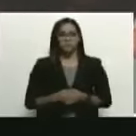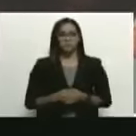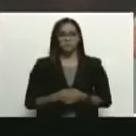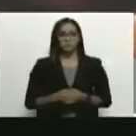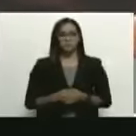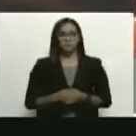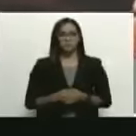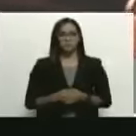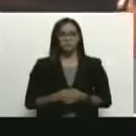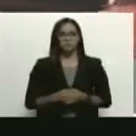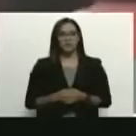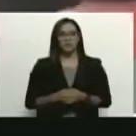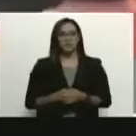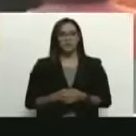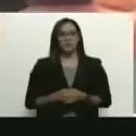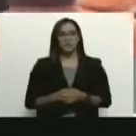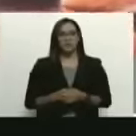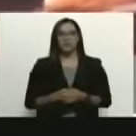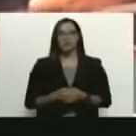hice